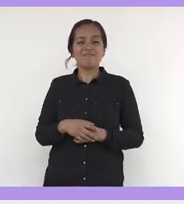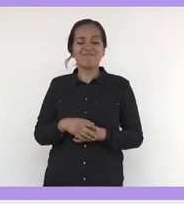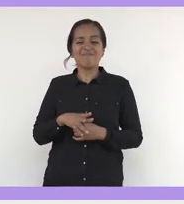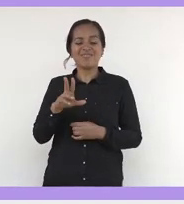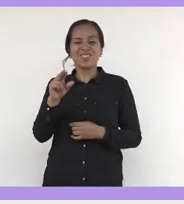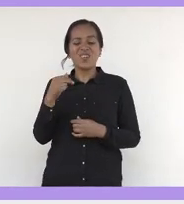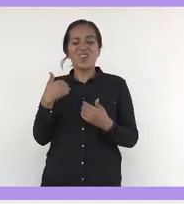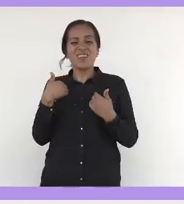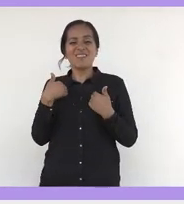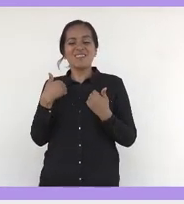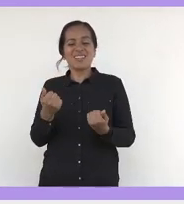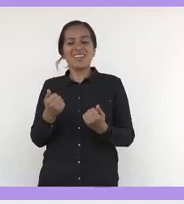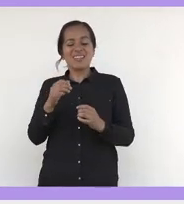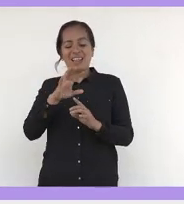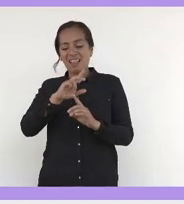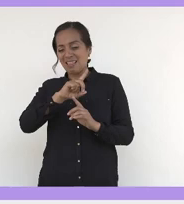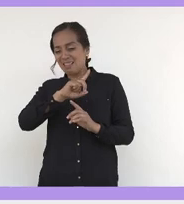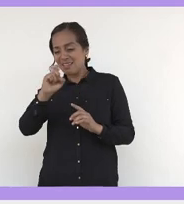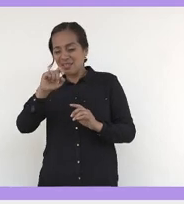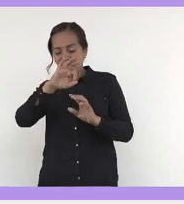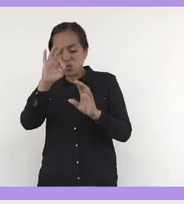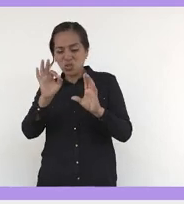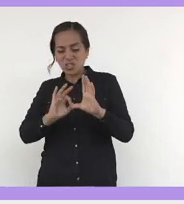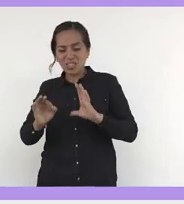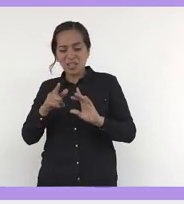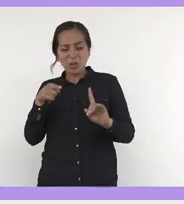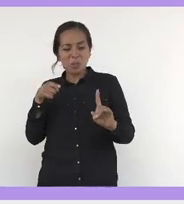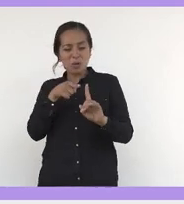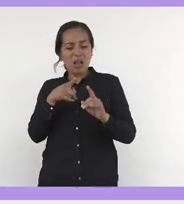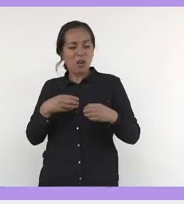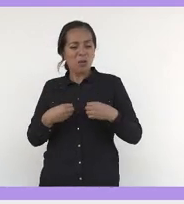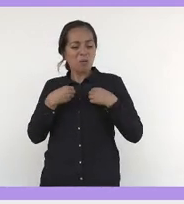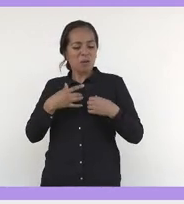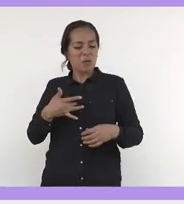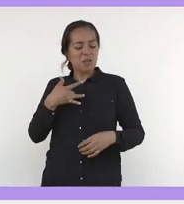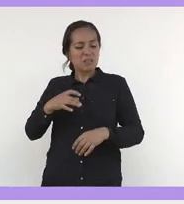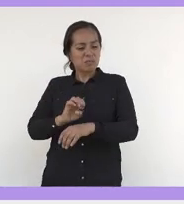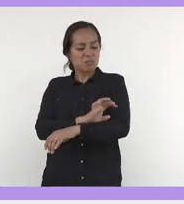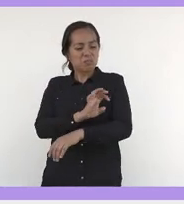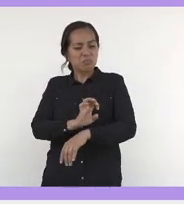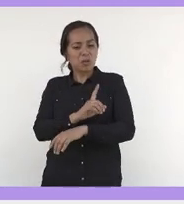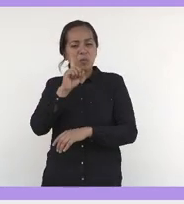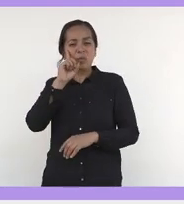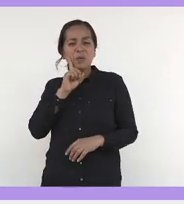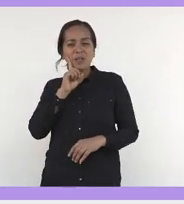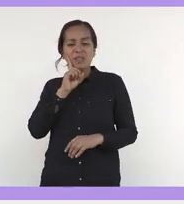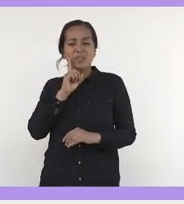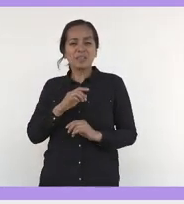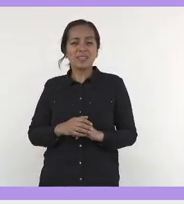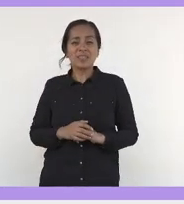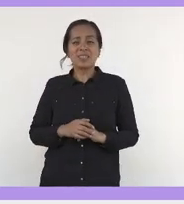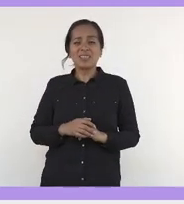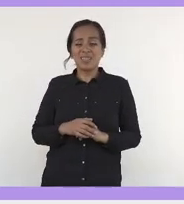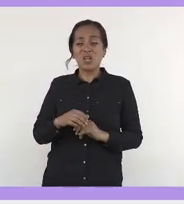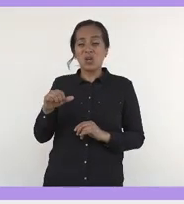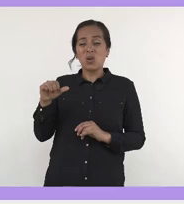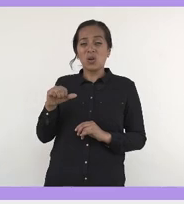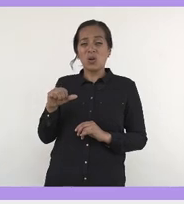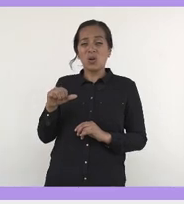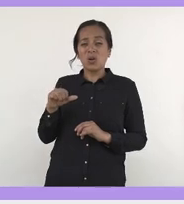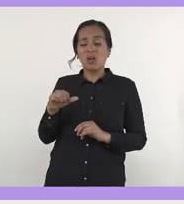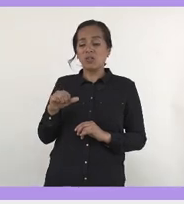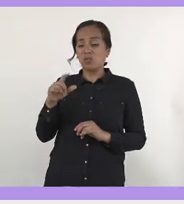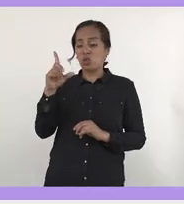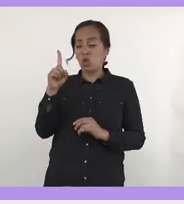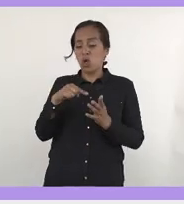al 100% la perspectiva de y las vivencias de una mujer y Y de pronto apenas hoy en 2023